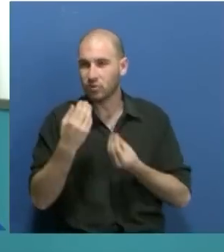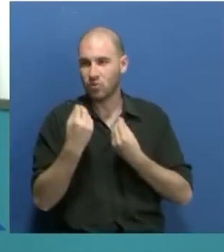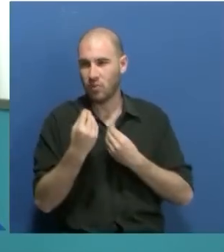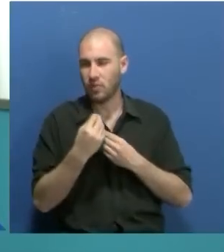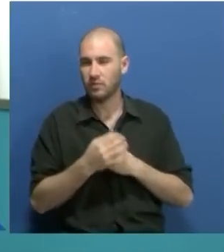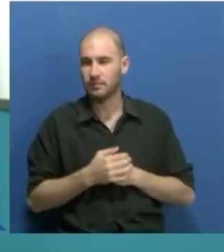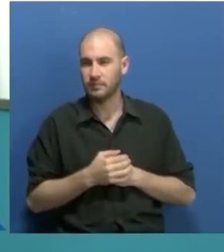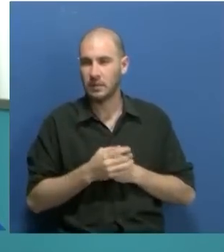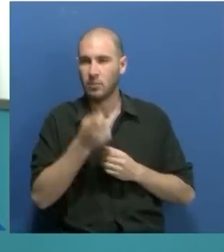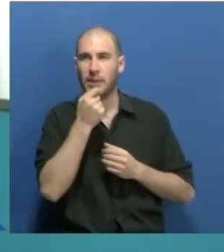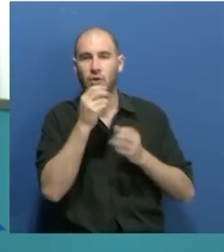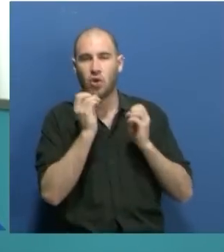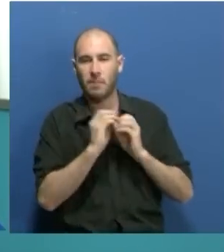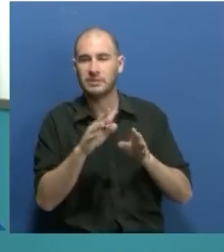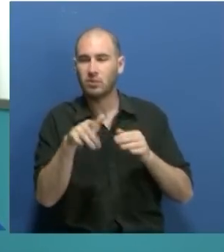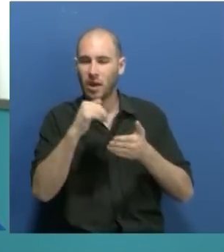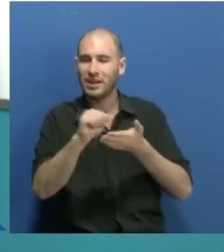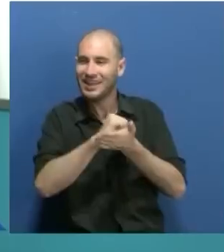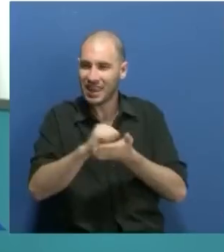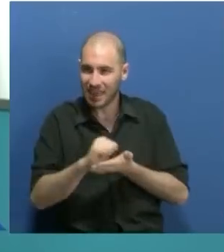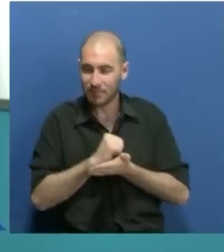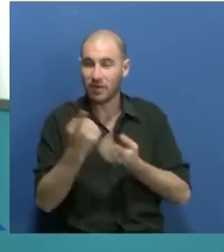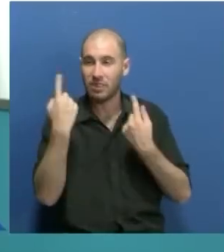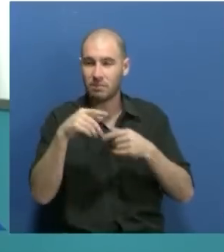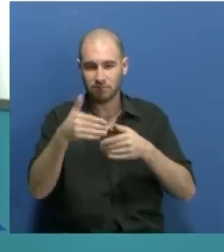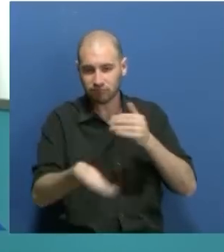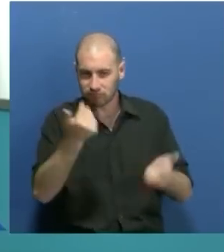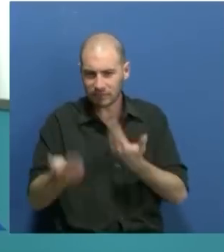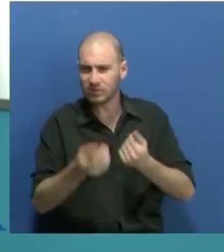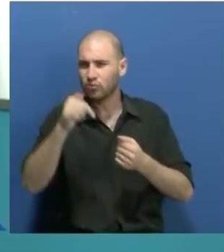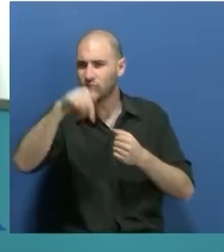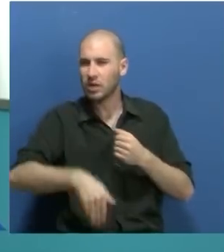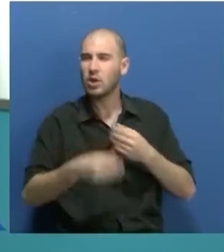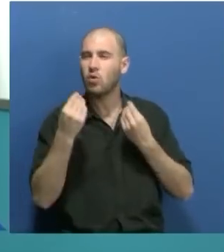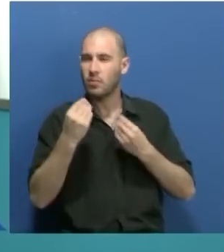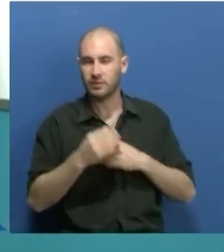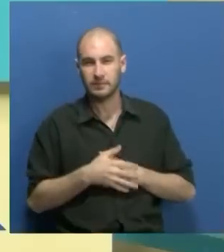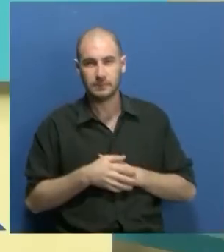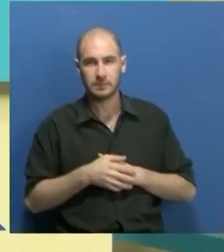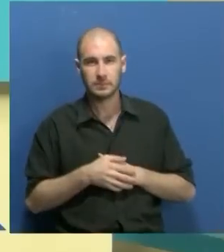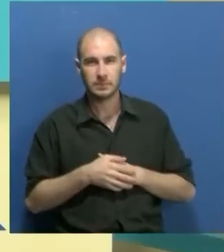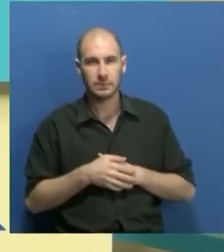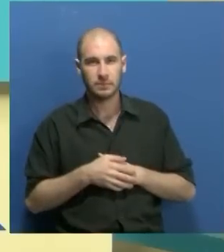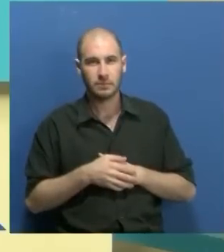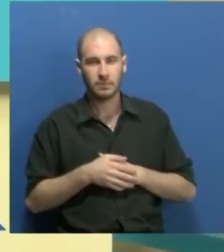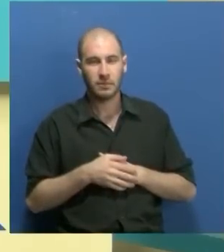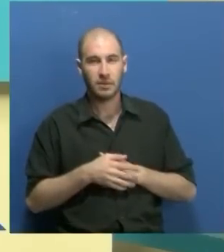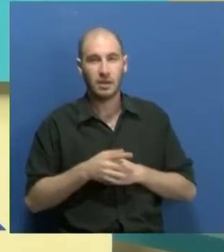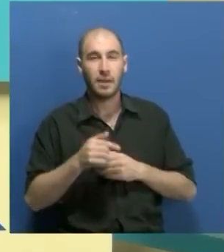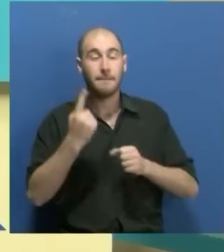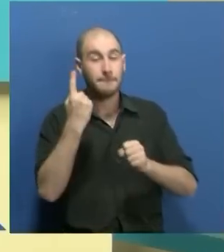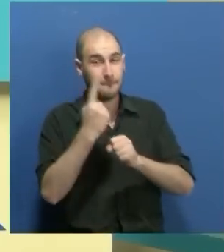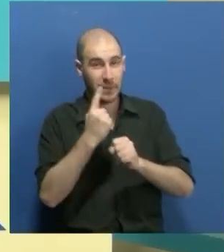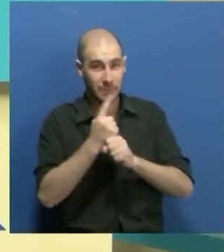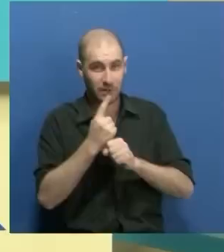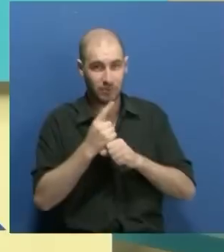empieza, me imagino que a limpiar el material que está por encima, pero después las excavaciones, ¿en qué consisten? ¿Cómo se van realizando? Bueno, las excavaciones, lo primero que